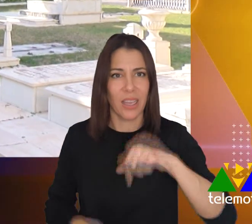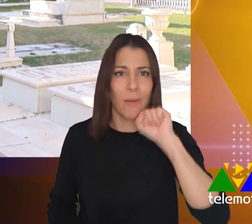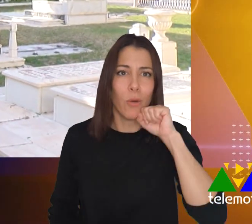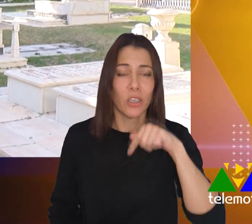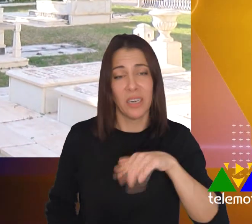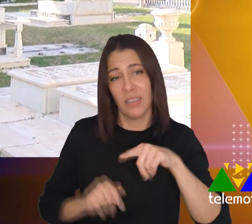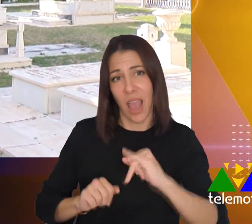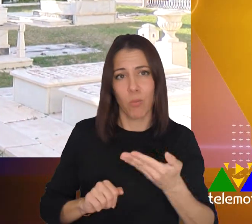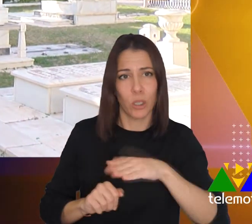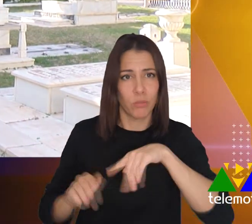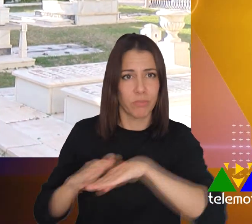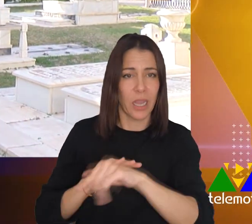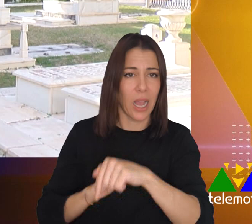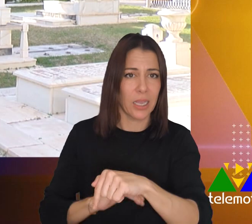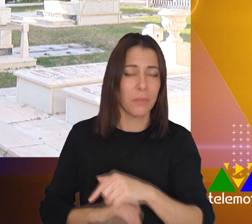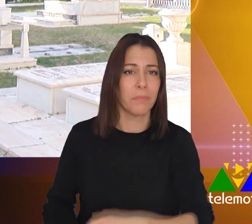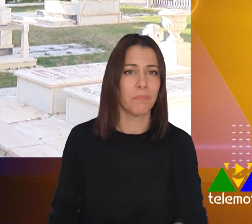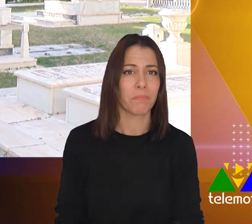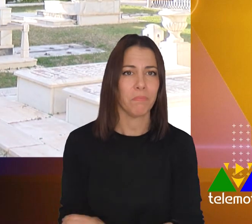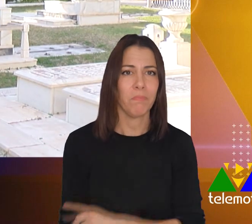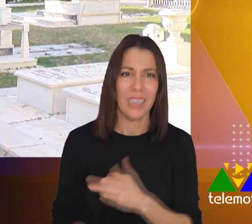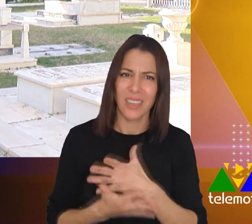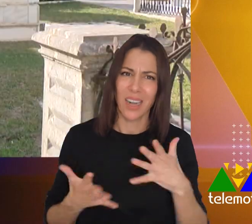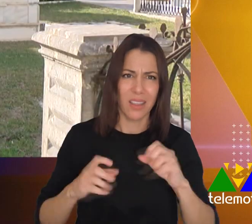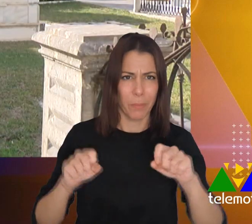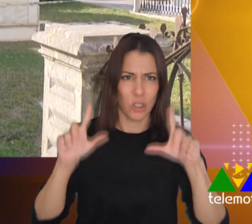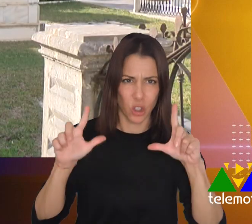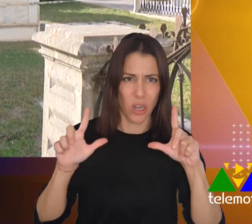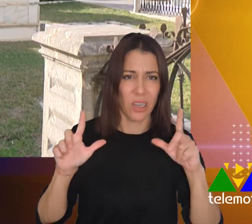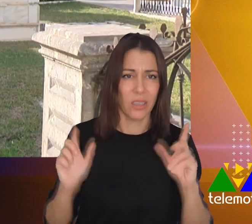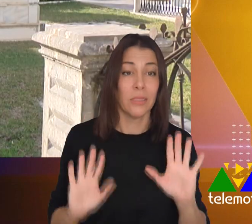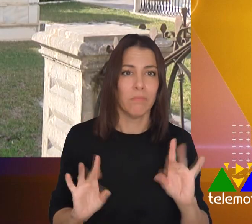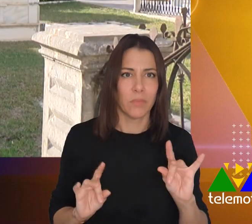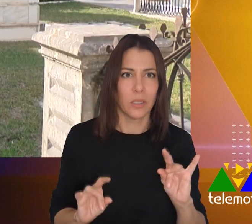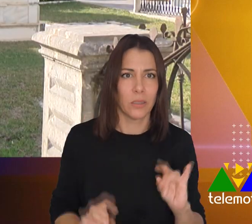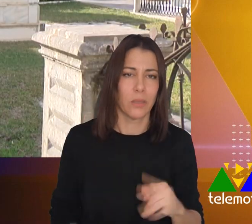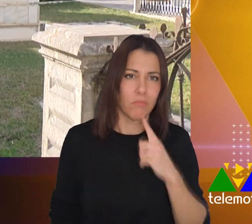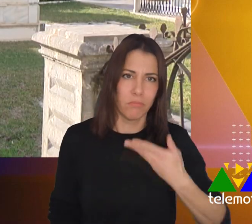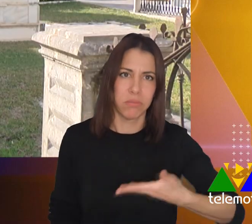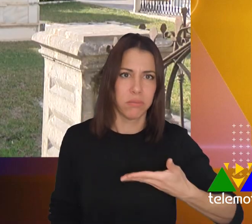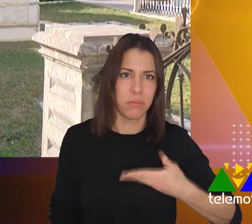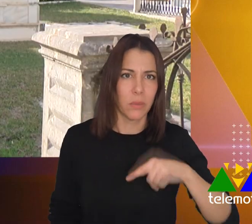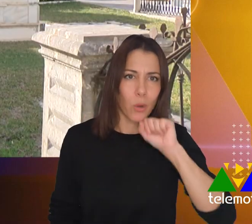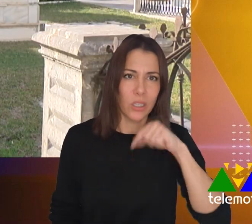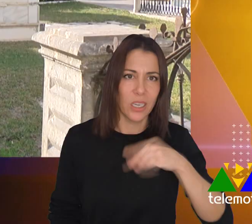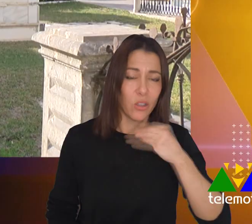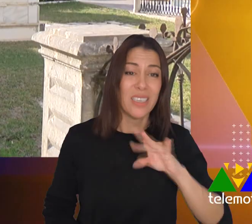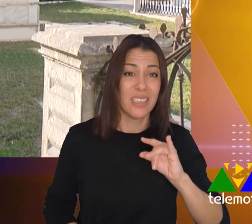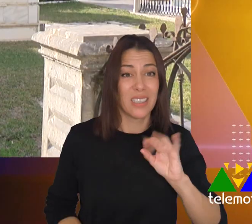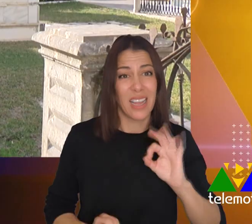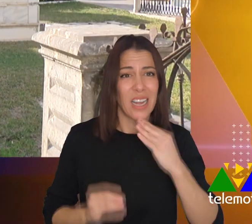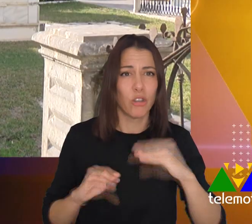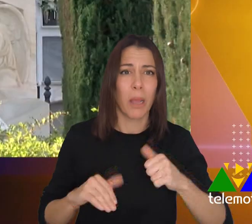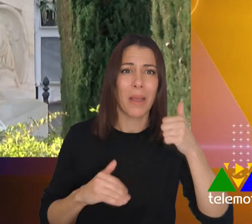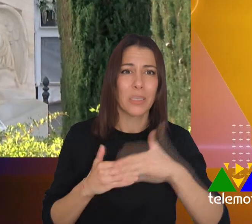y aquí está enterrado. Uno de los grandes personajes, claro, uno de los ilustres motrileños, de la historia más moderna del